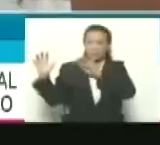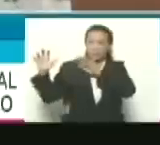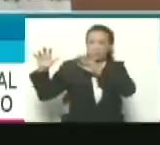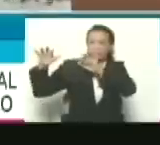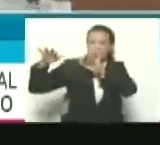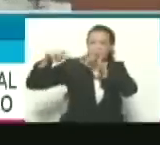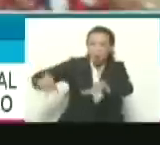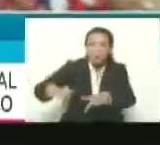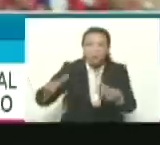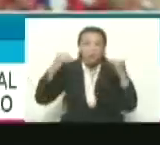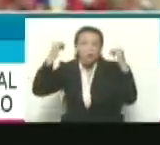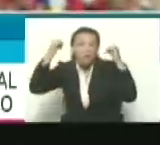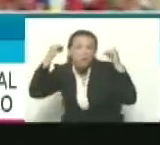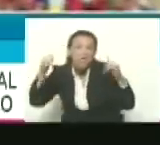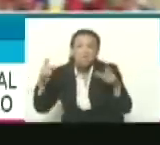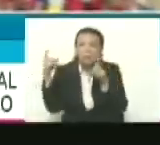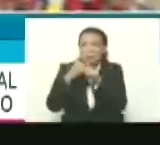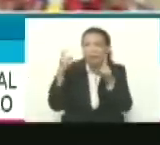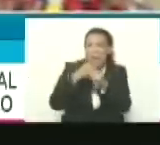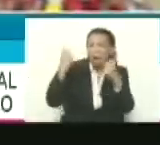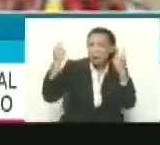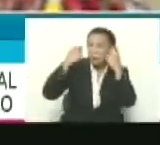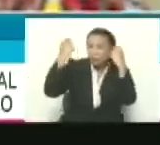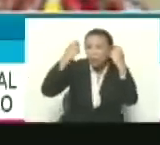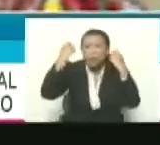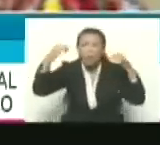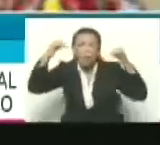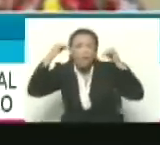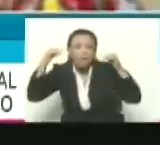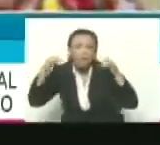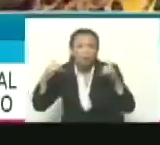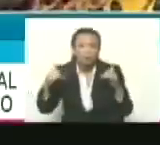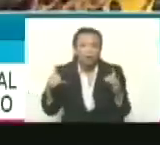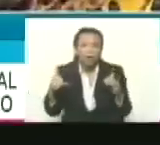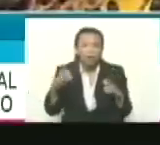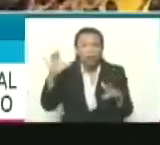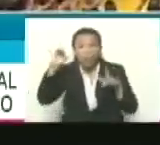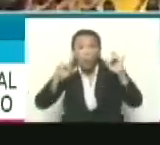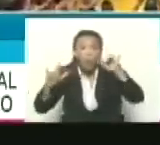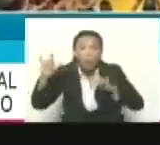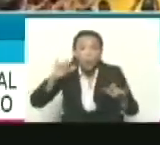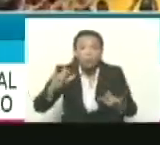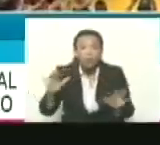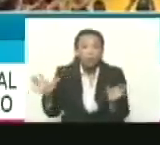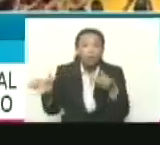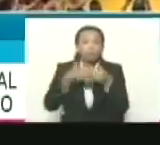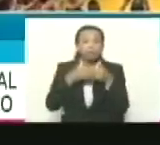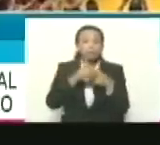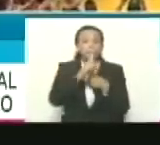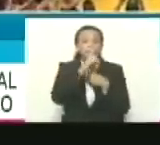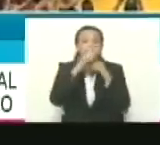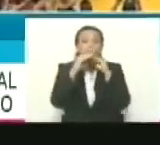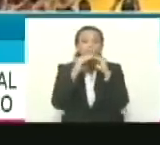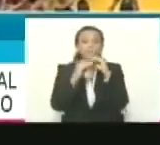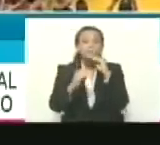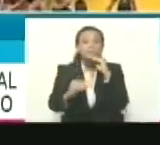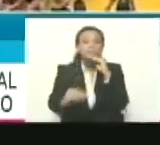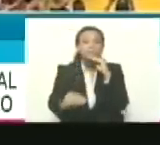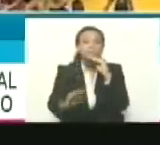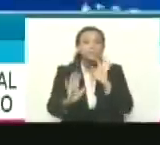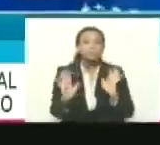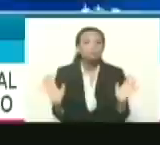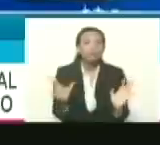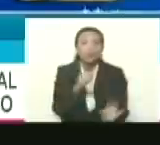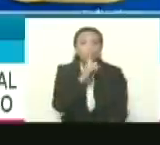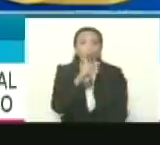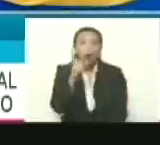fiesta, con discursos bien buenos de las comunidades. Y entonces las redes no sacan nada. ¡Silencio!